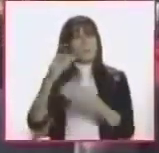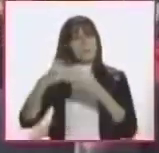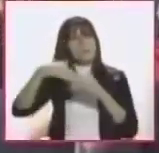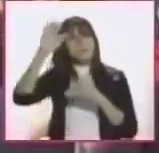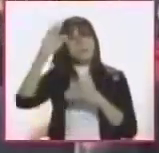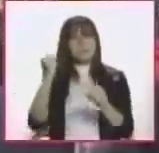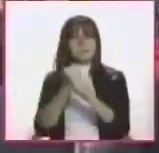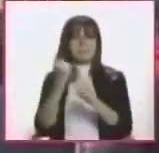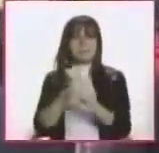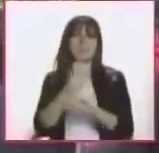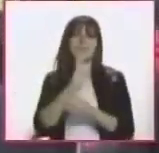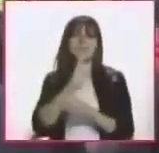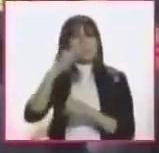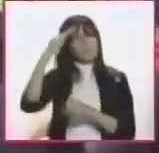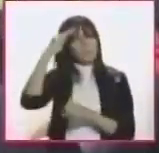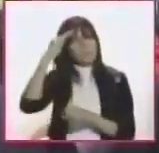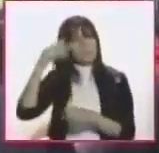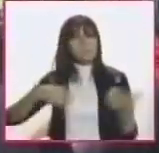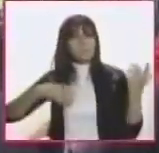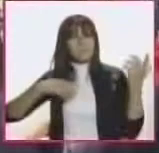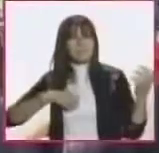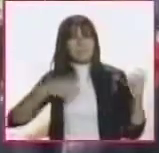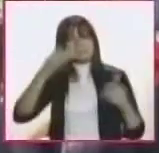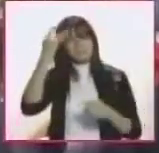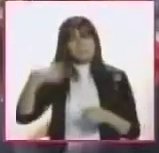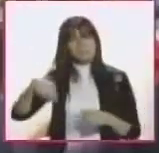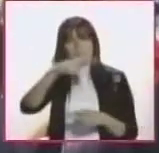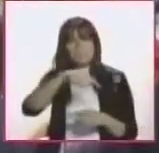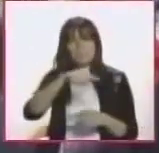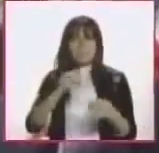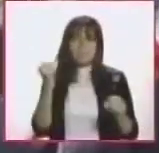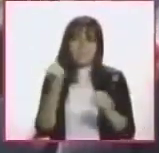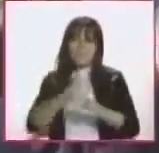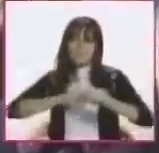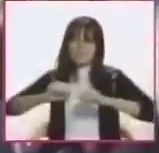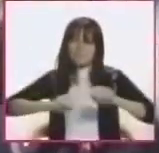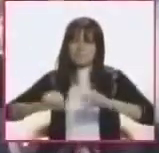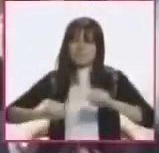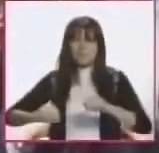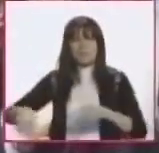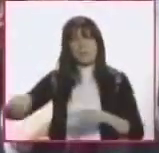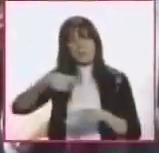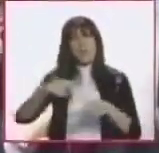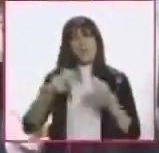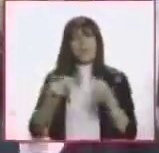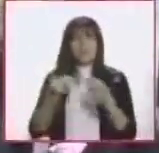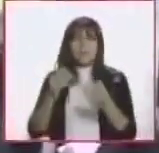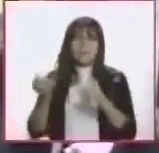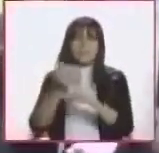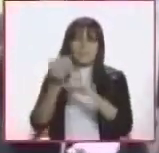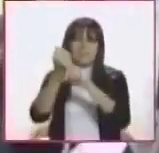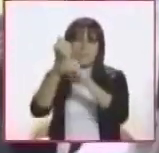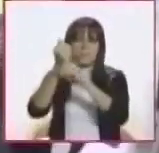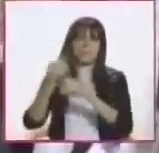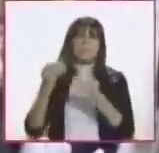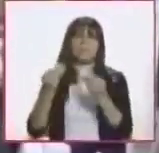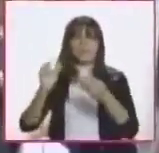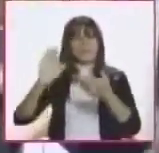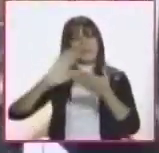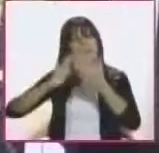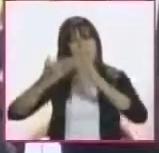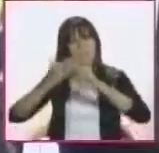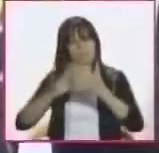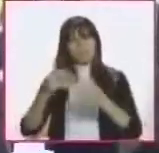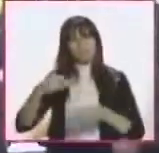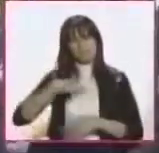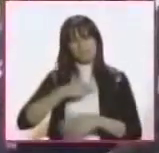policías, que en el terreno son los que hacen la tarea y que de una u otra manera van generando resultados para bien de la patria. Aquí seguiremos trabajando con